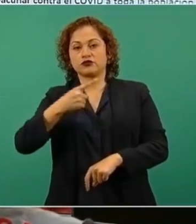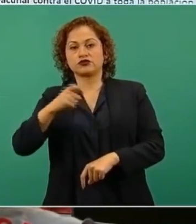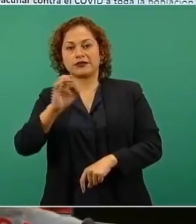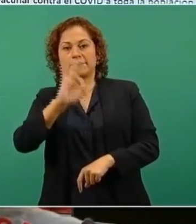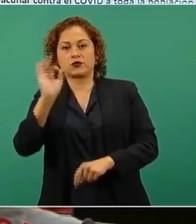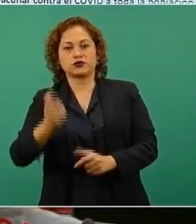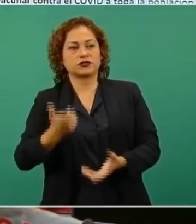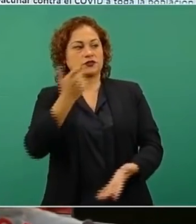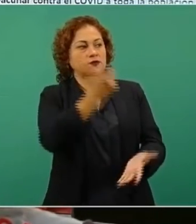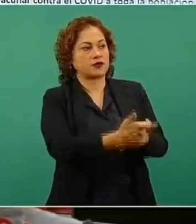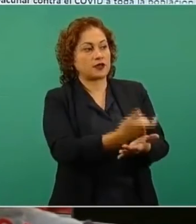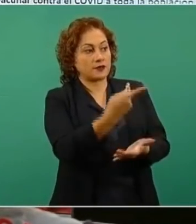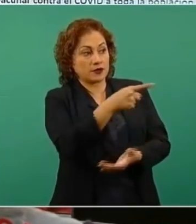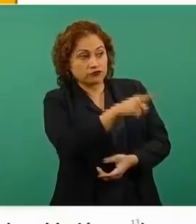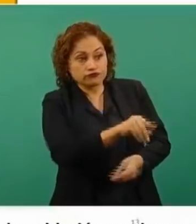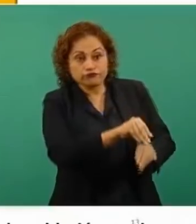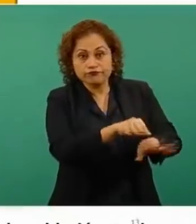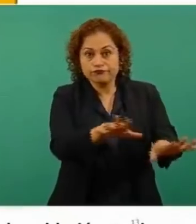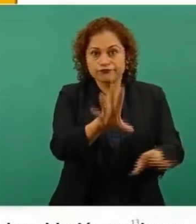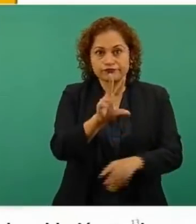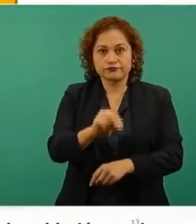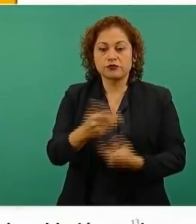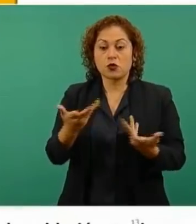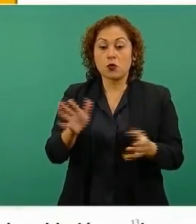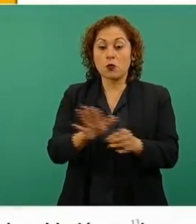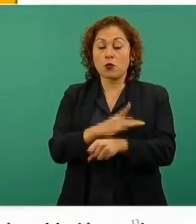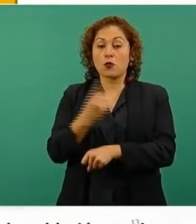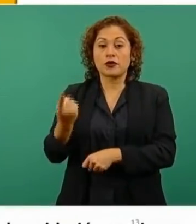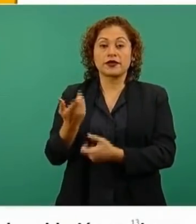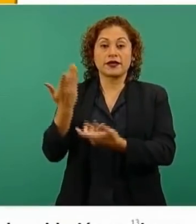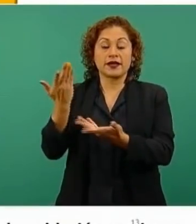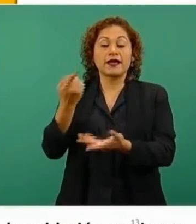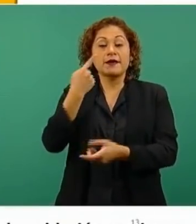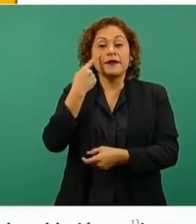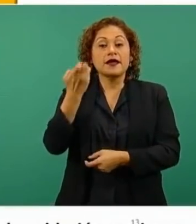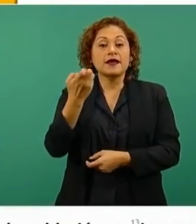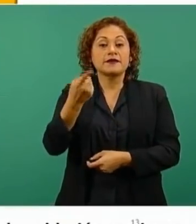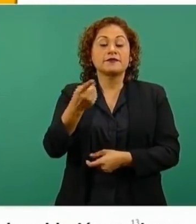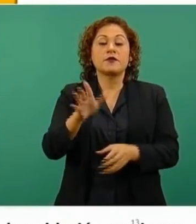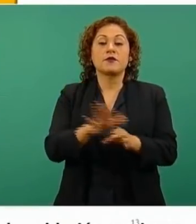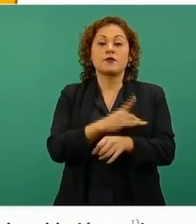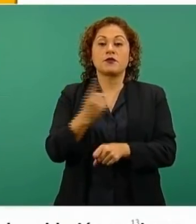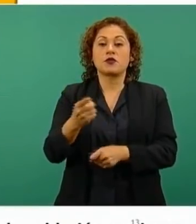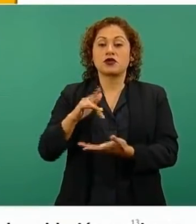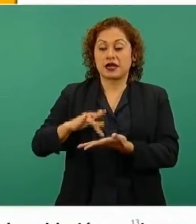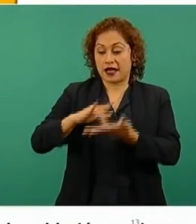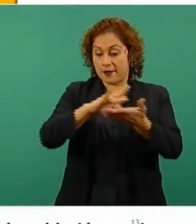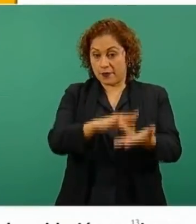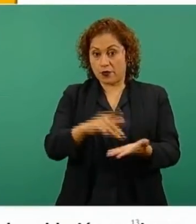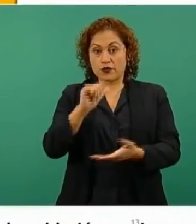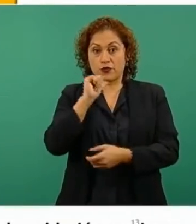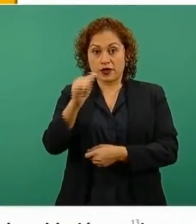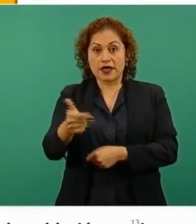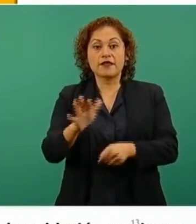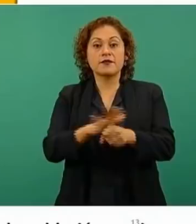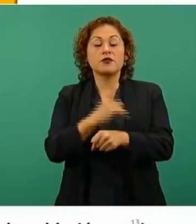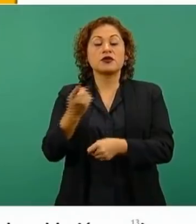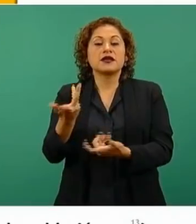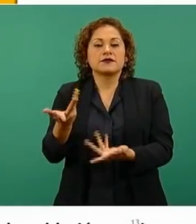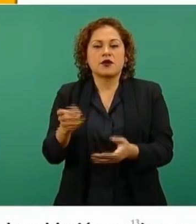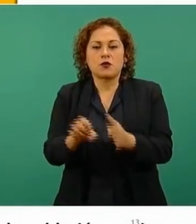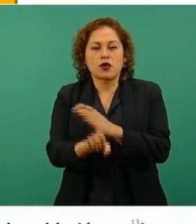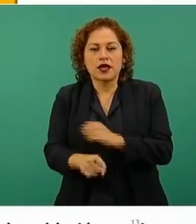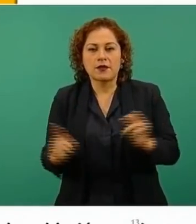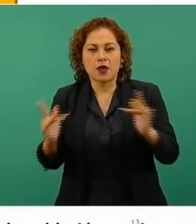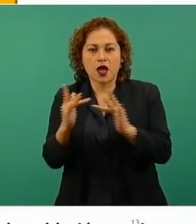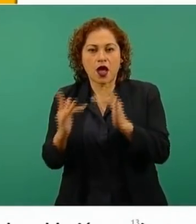no son despachadas por ese mercado. ¿Por qué no pagan la transmisión? ¿Por qué no pagan el respaldo? Es decir, cuando la energía intermitente, no,